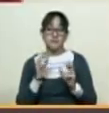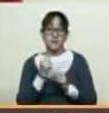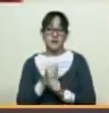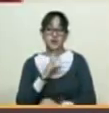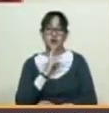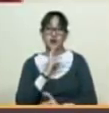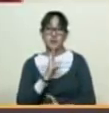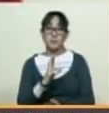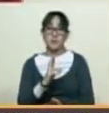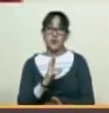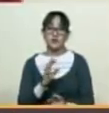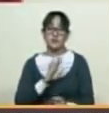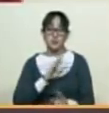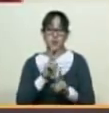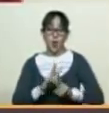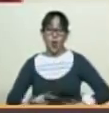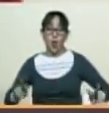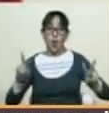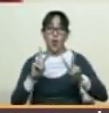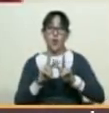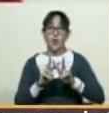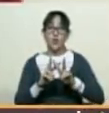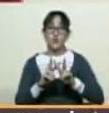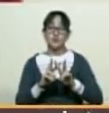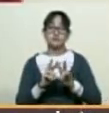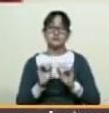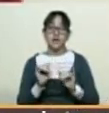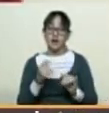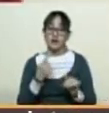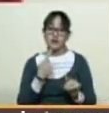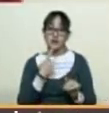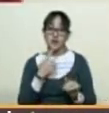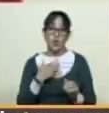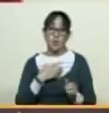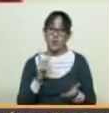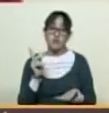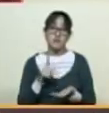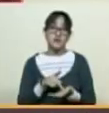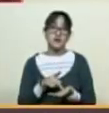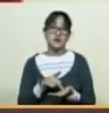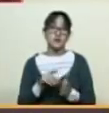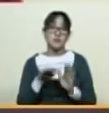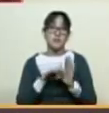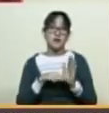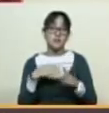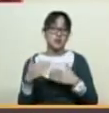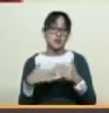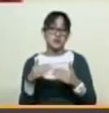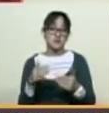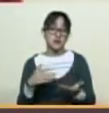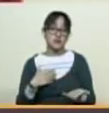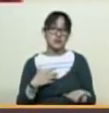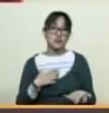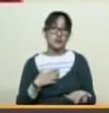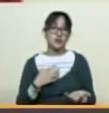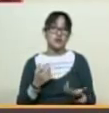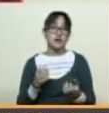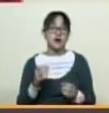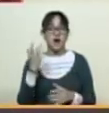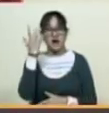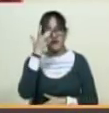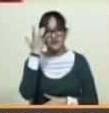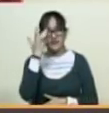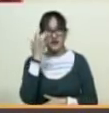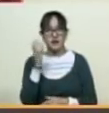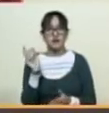bueno, las Naciones Unidas, que ya se ha declarado que no puede venir porque no es parte de su procedimiento. Tenemos la Unión